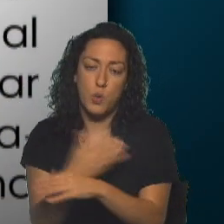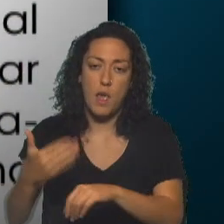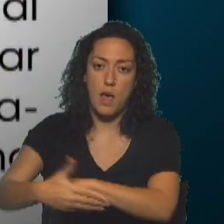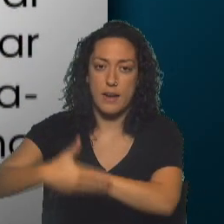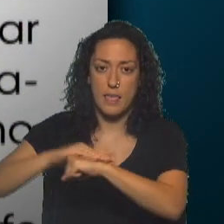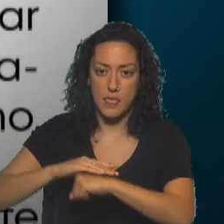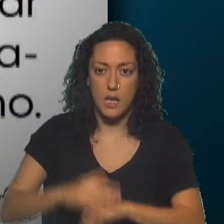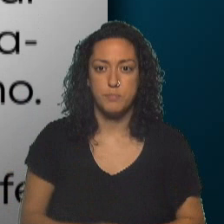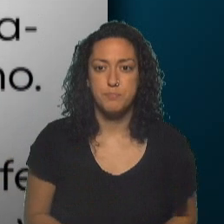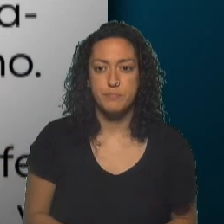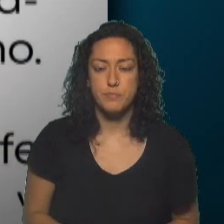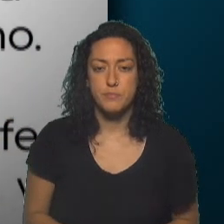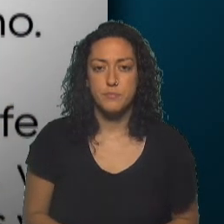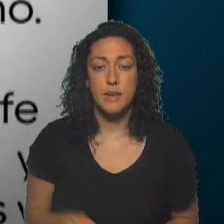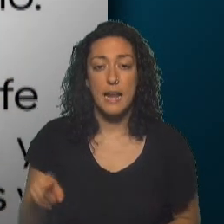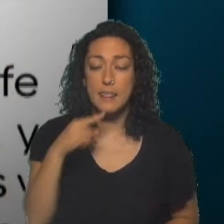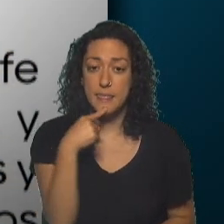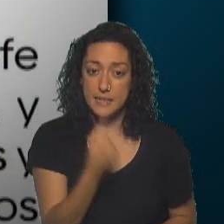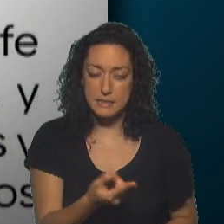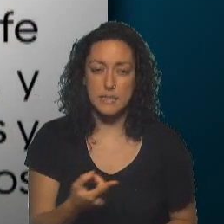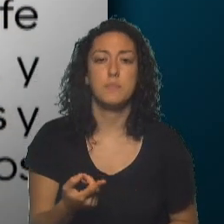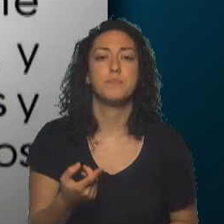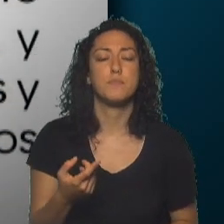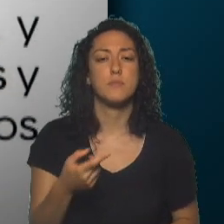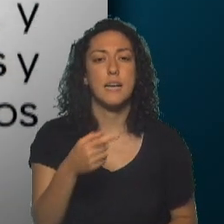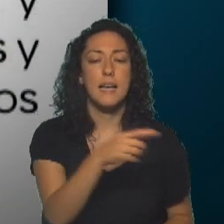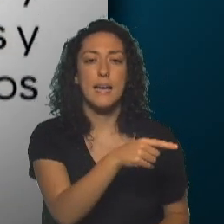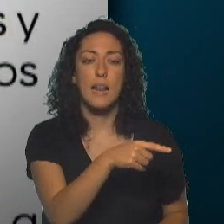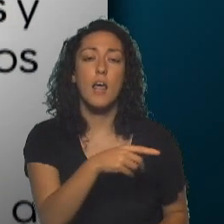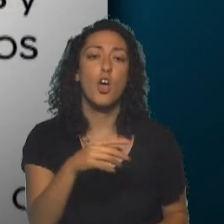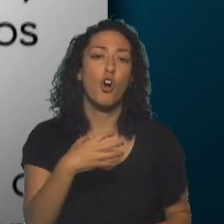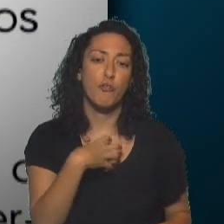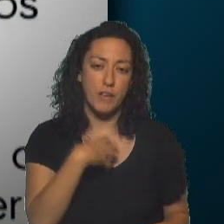Horacio Rodríguez Larreta, dijo, afirmó, confío